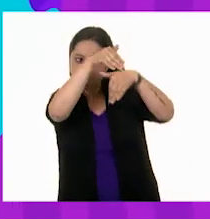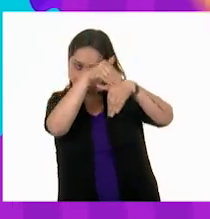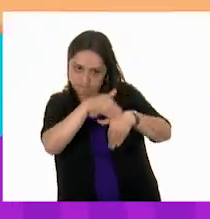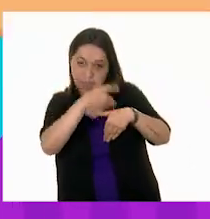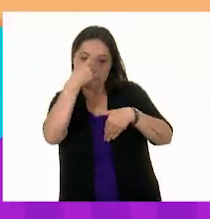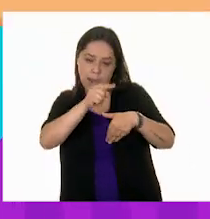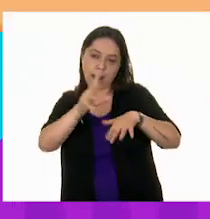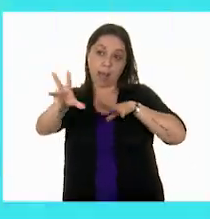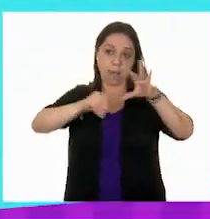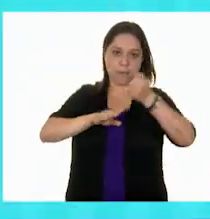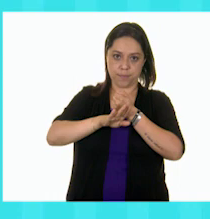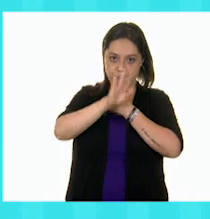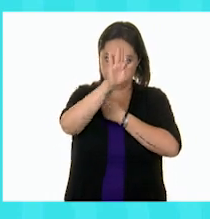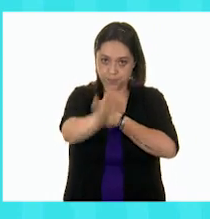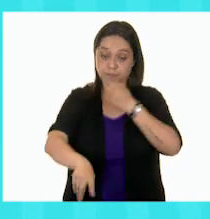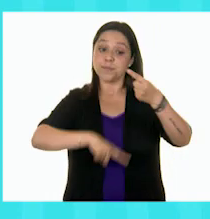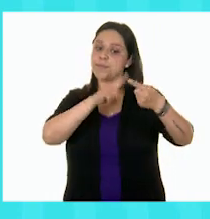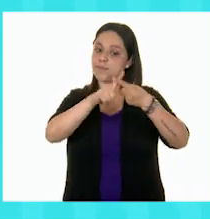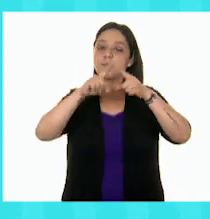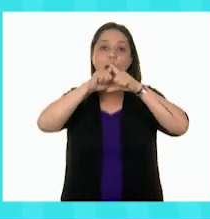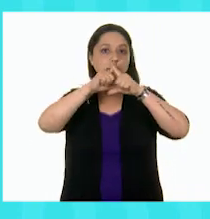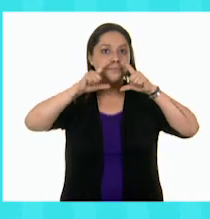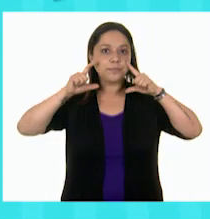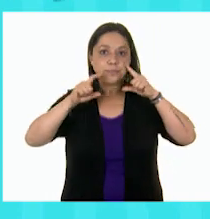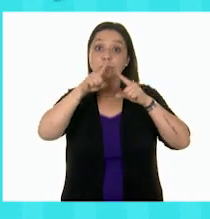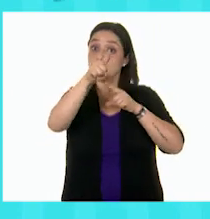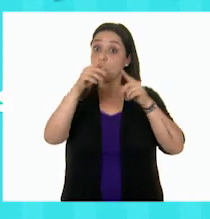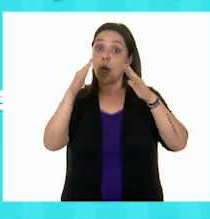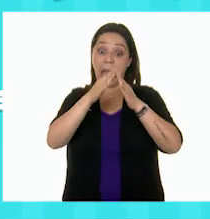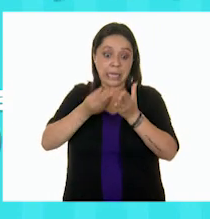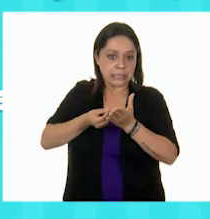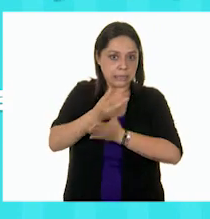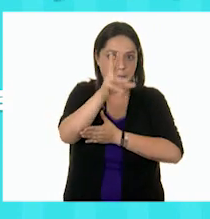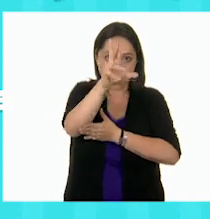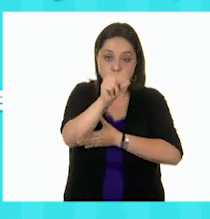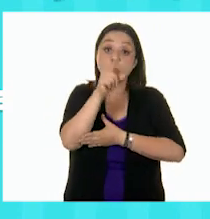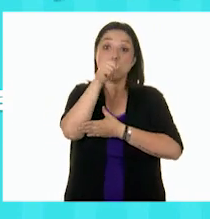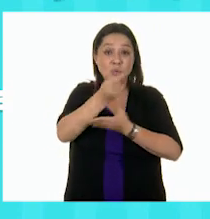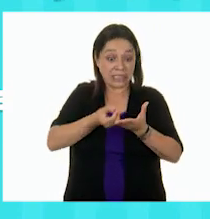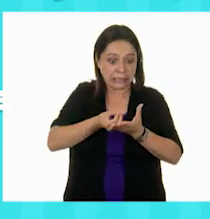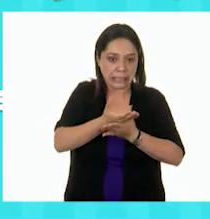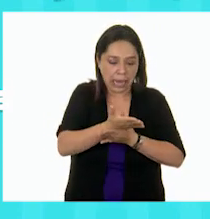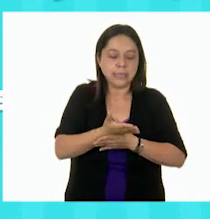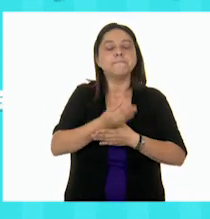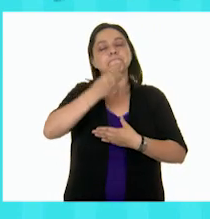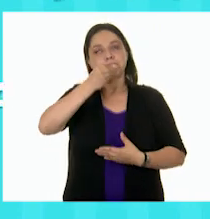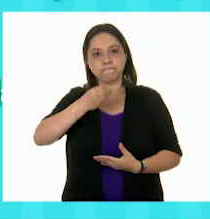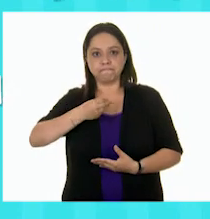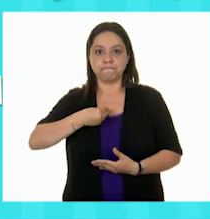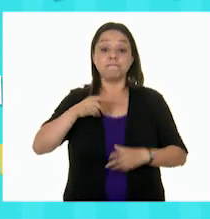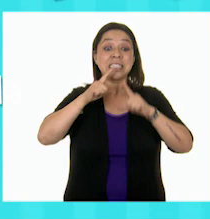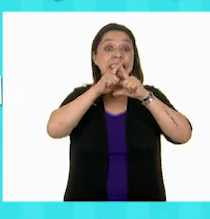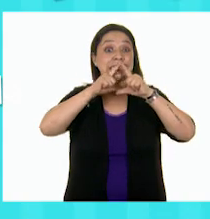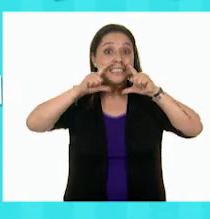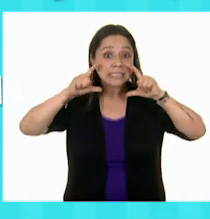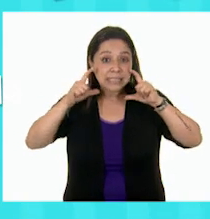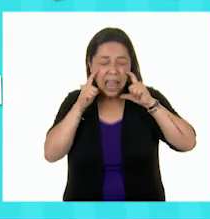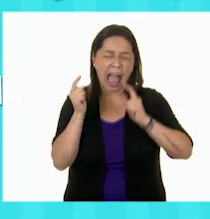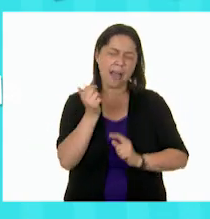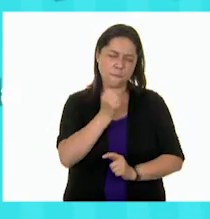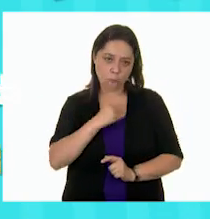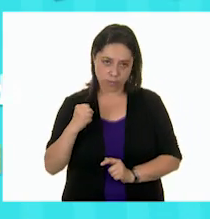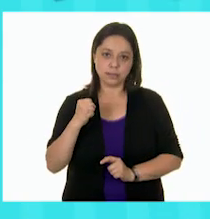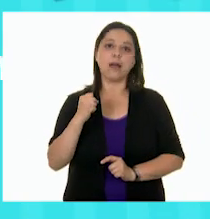contagiarnos. Utiliza cubrebocas. No salgas de casa. Si tienes que hacerlo, recuerda que es obligatorio utilizarlo. Mantén